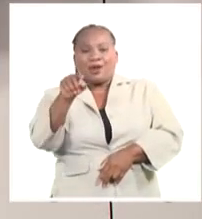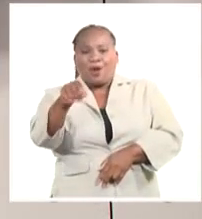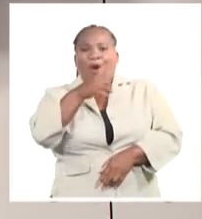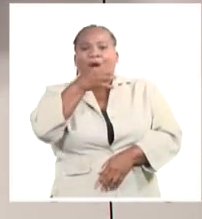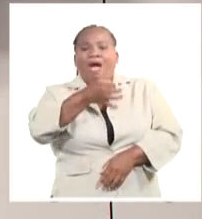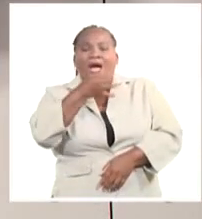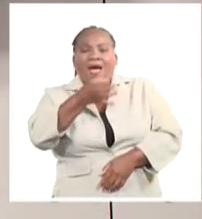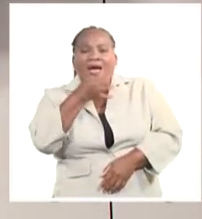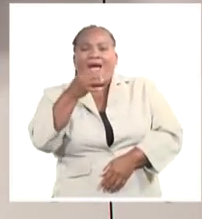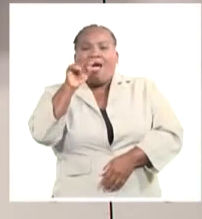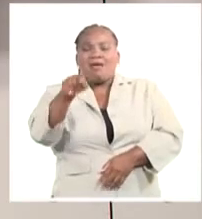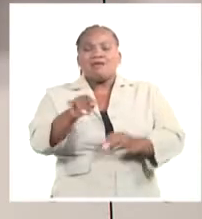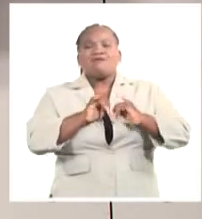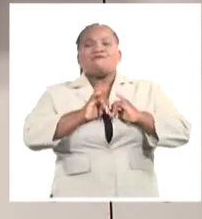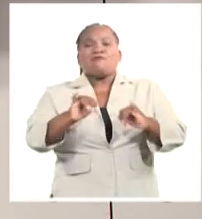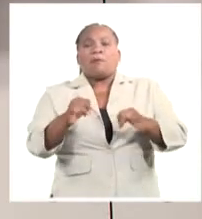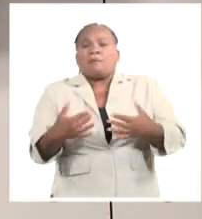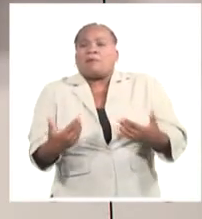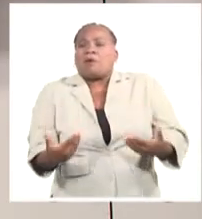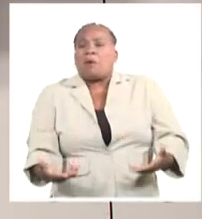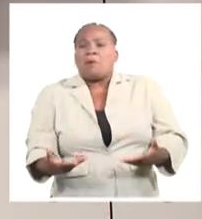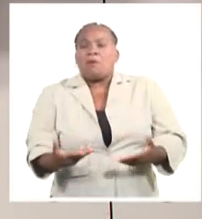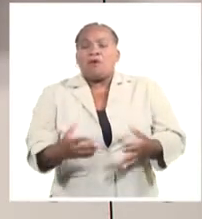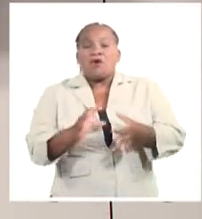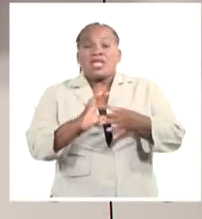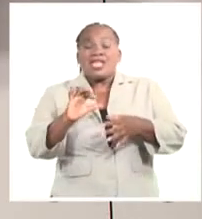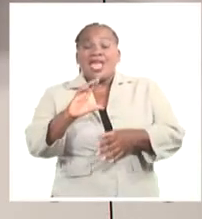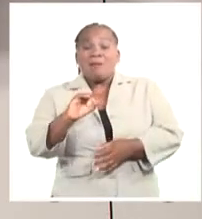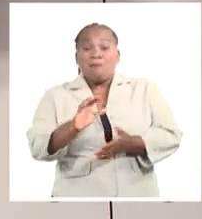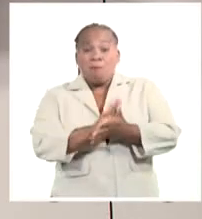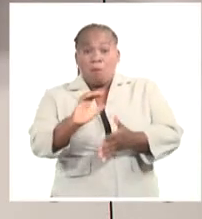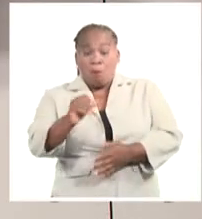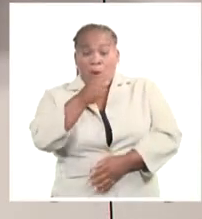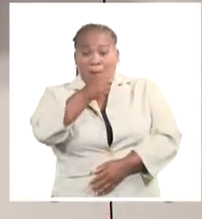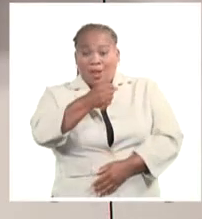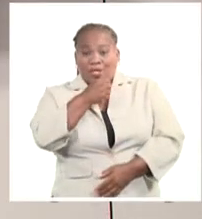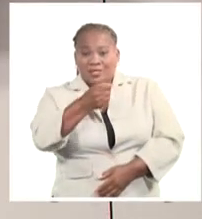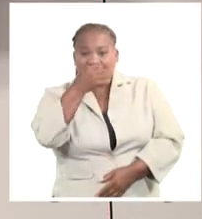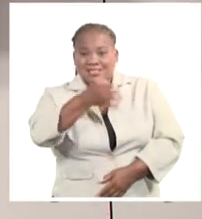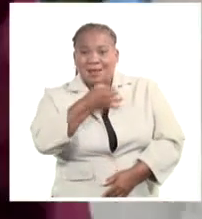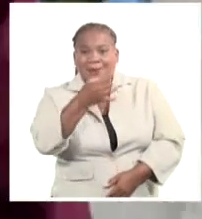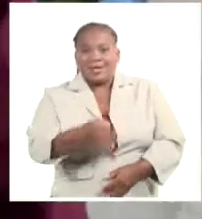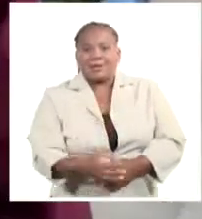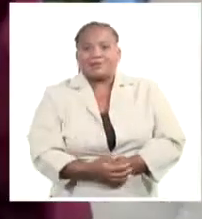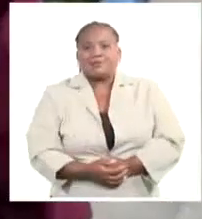desde donde nos informa de lo que acontece Guillermo Rodríguez Hidalgo Bato. Adelante, Guillermo.